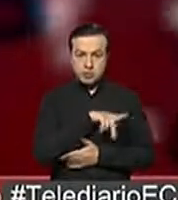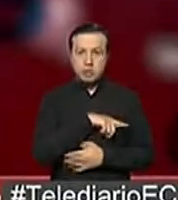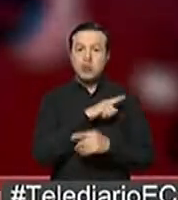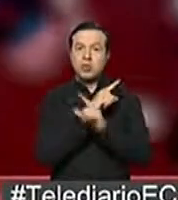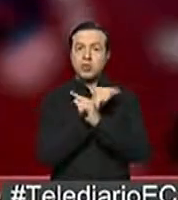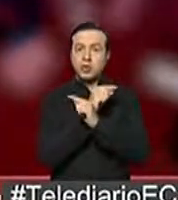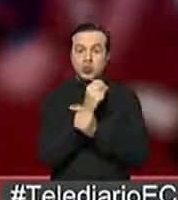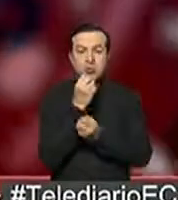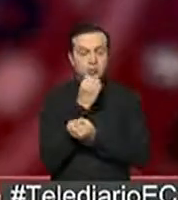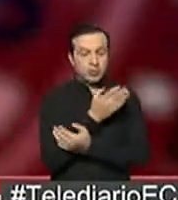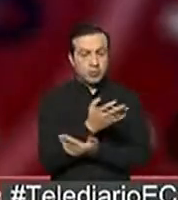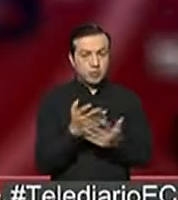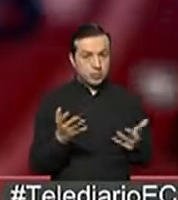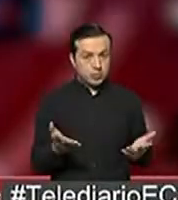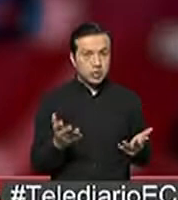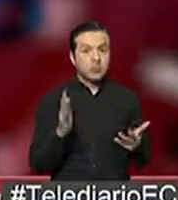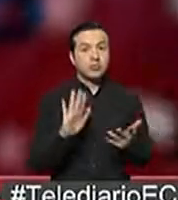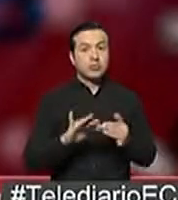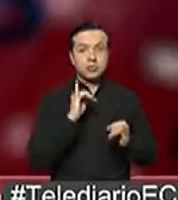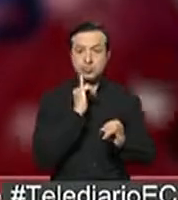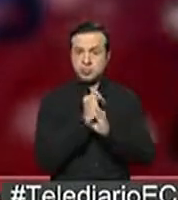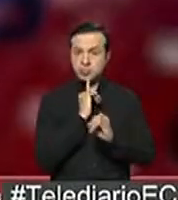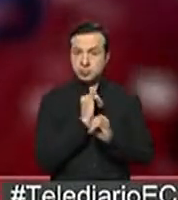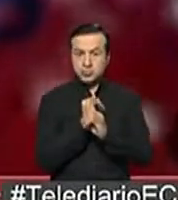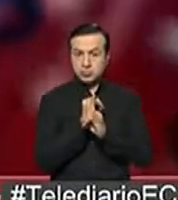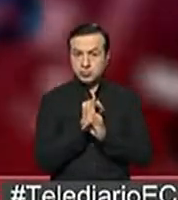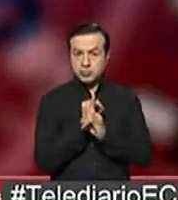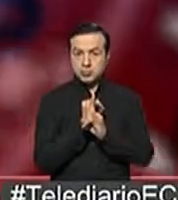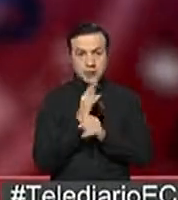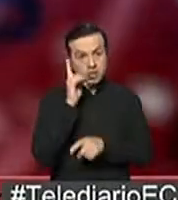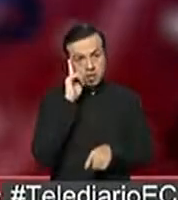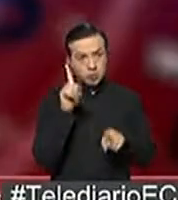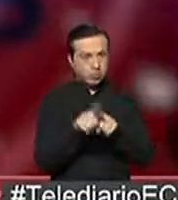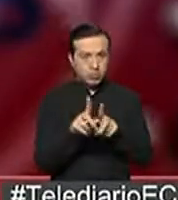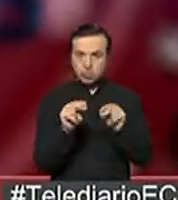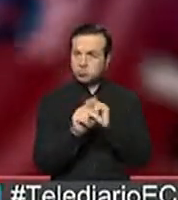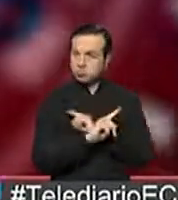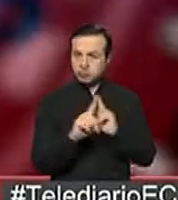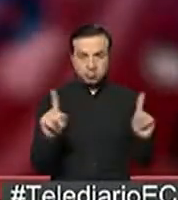Twitter, resaltando que dicha institución se opuso a esta resolución.